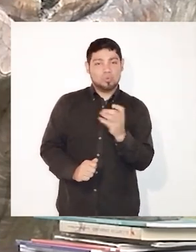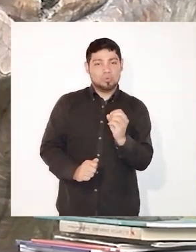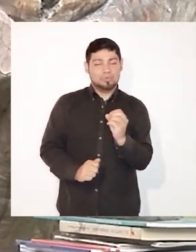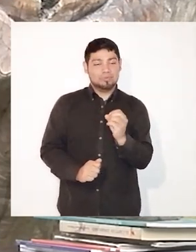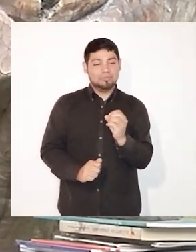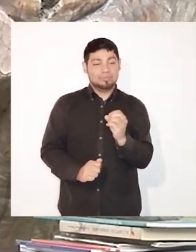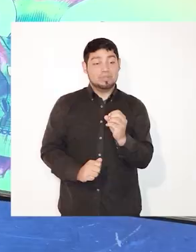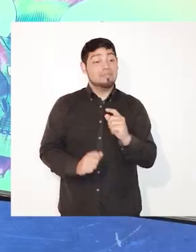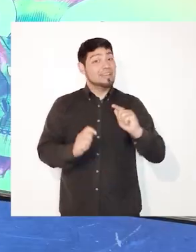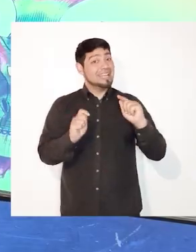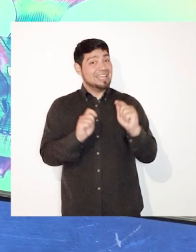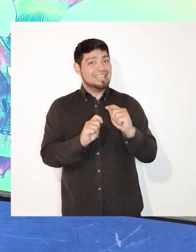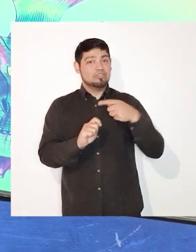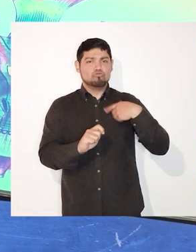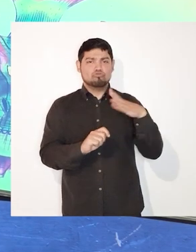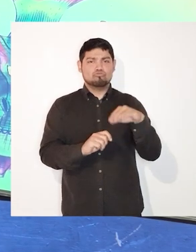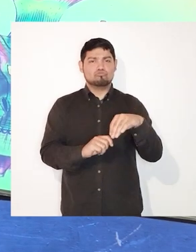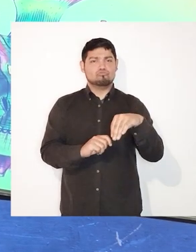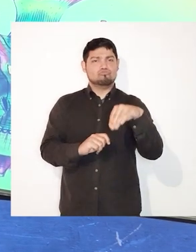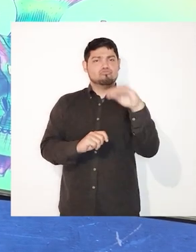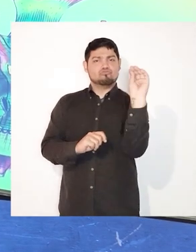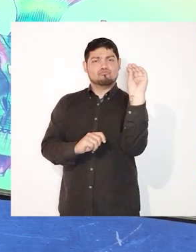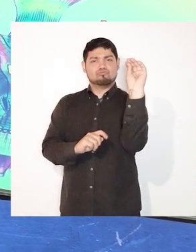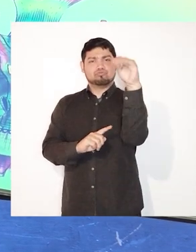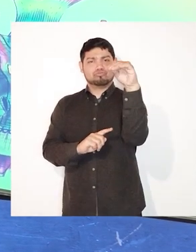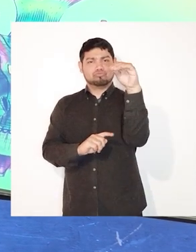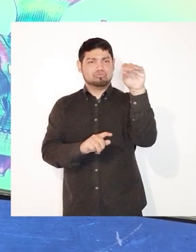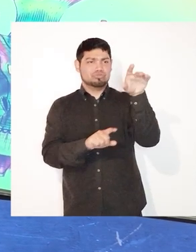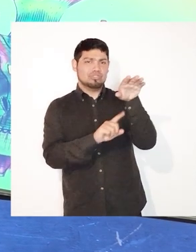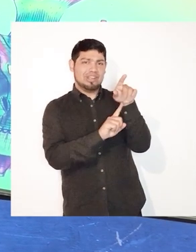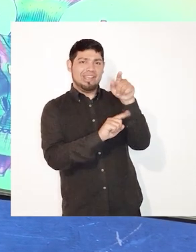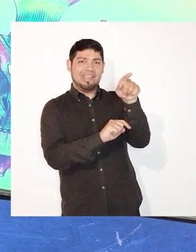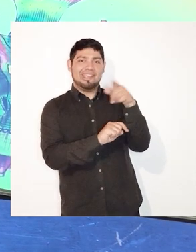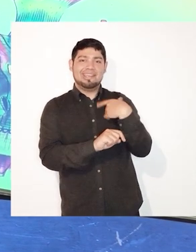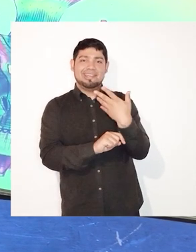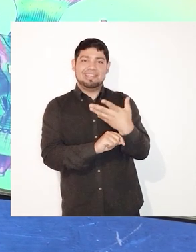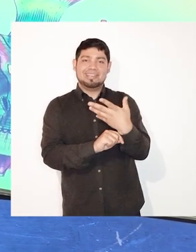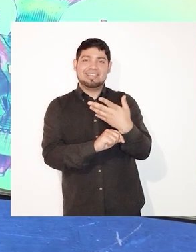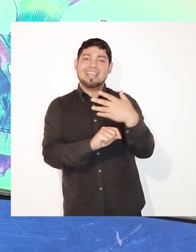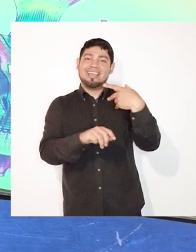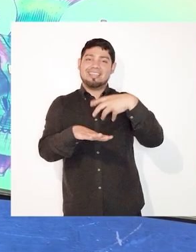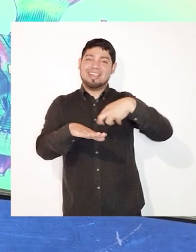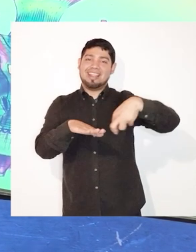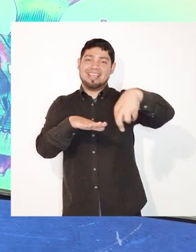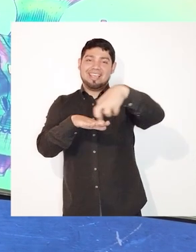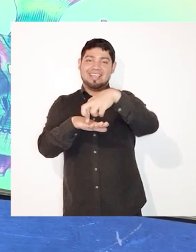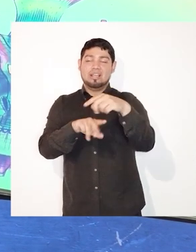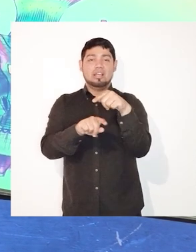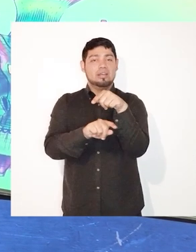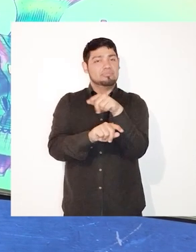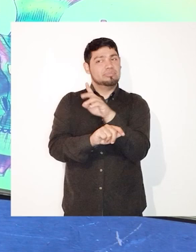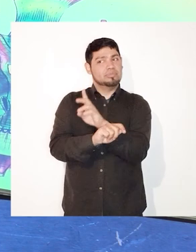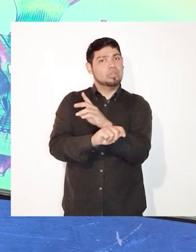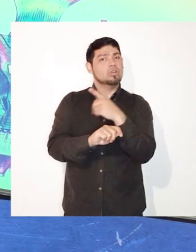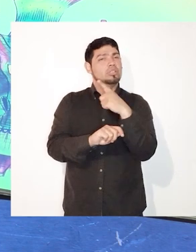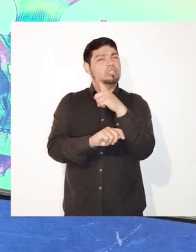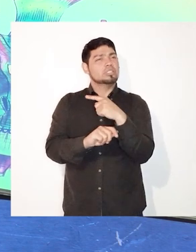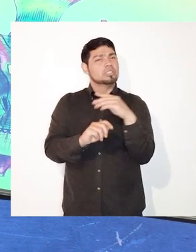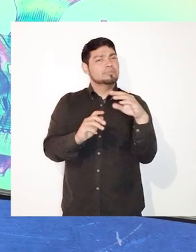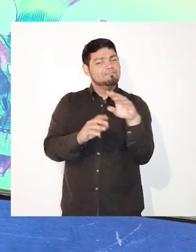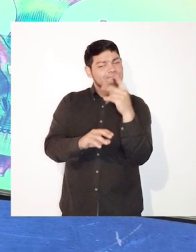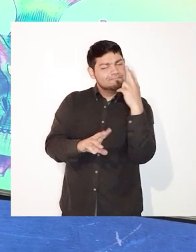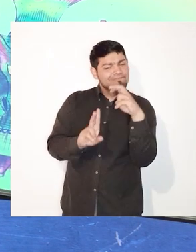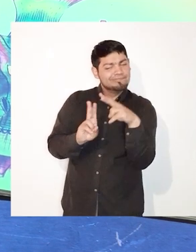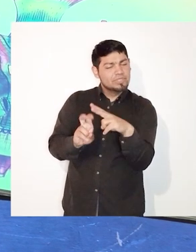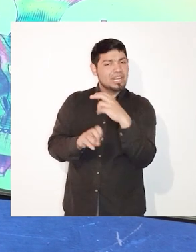historia de un dinosaurio antártico, cuyos restos fueron descubiertos en un hallazgo en